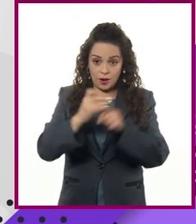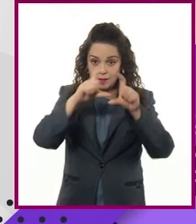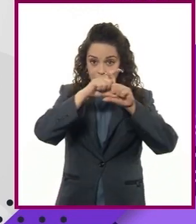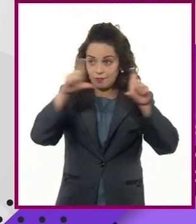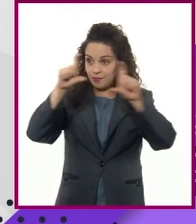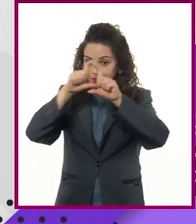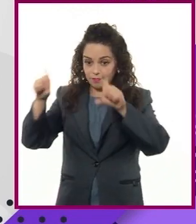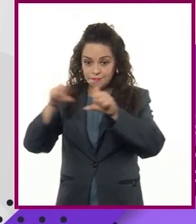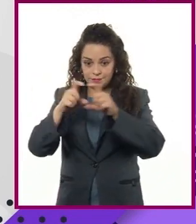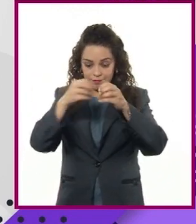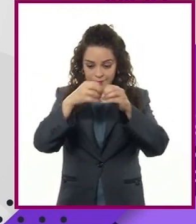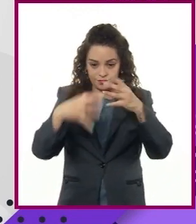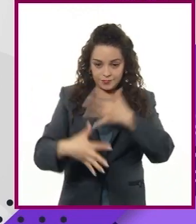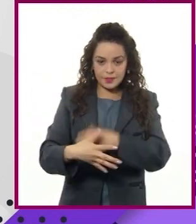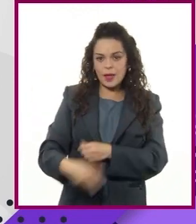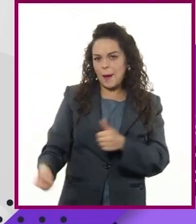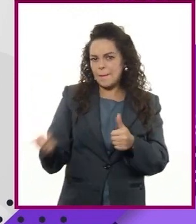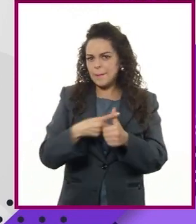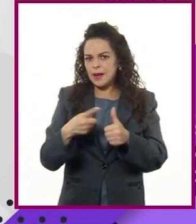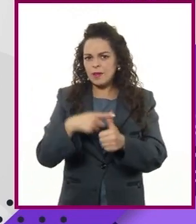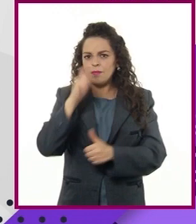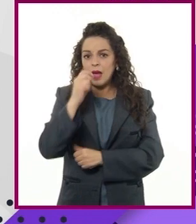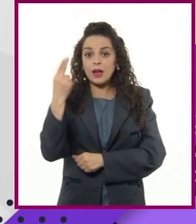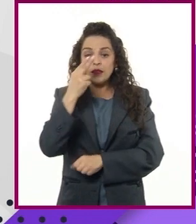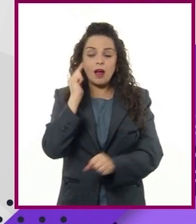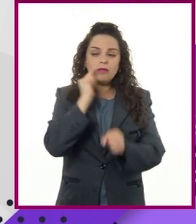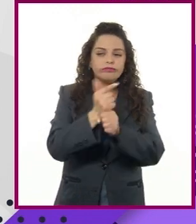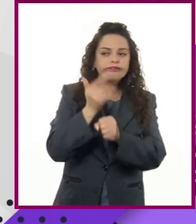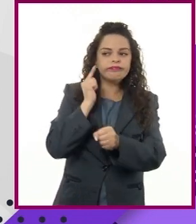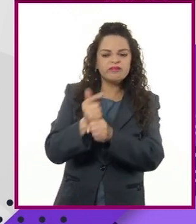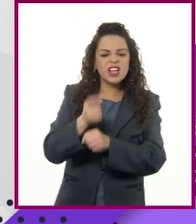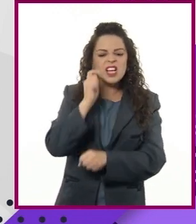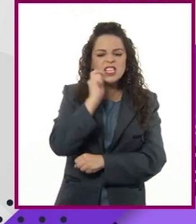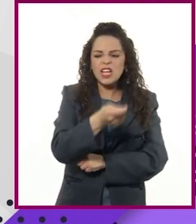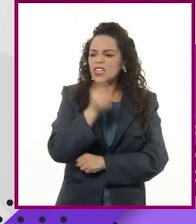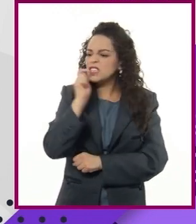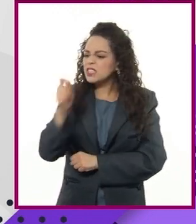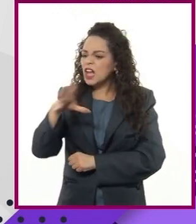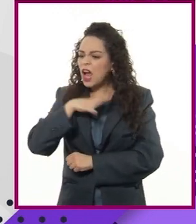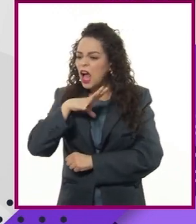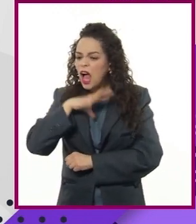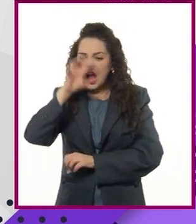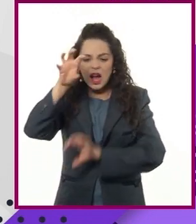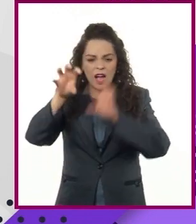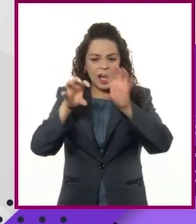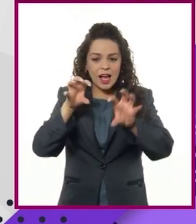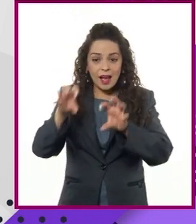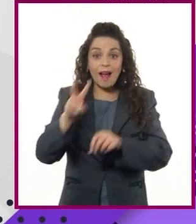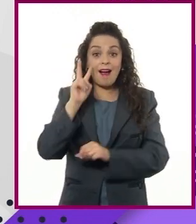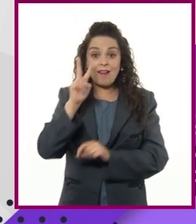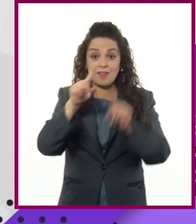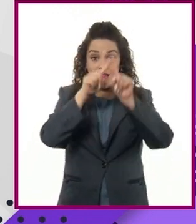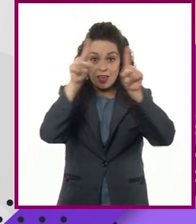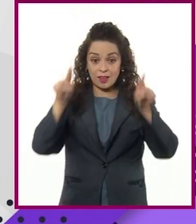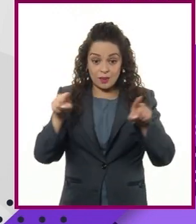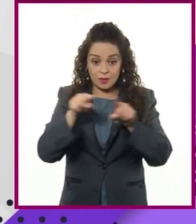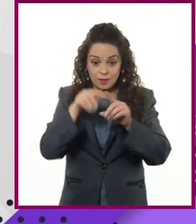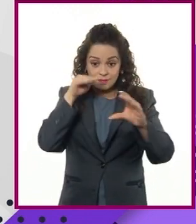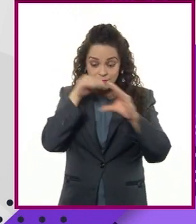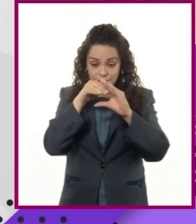pantalla, primero identificaremos los elementos que lo componen. En los cuadrantes,